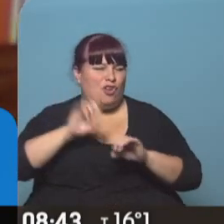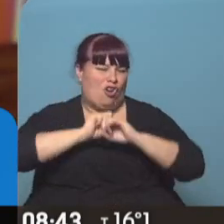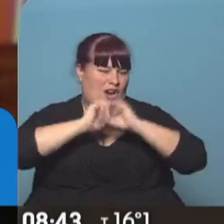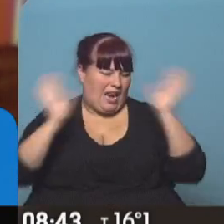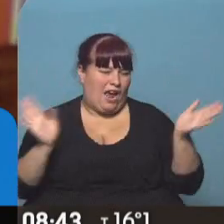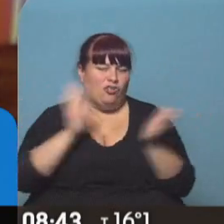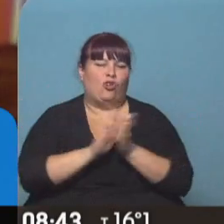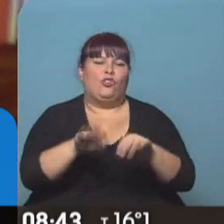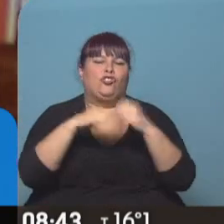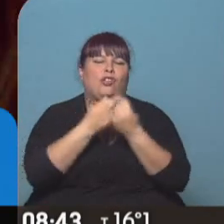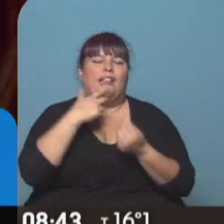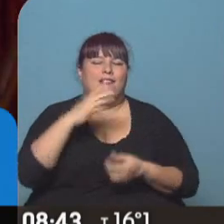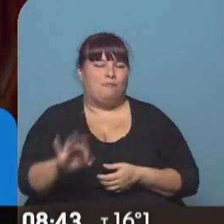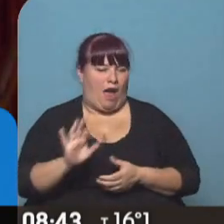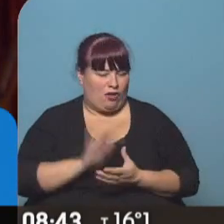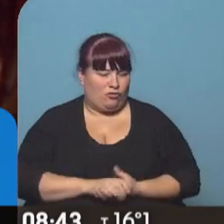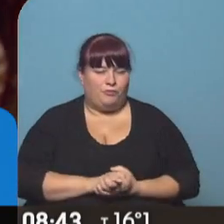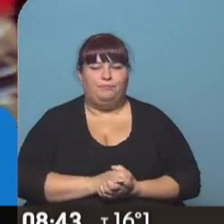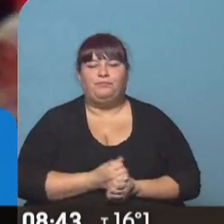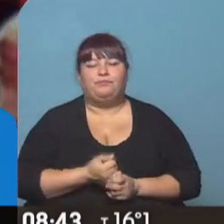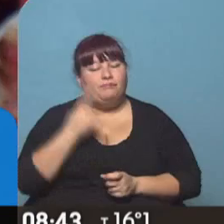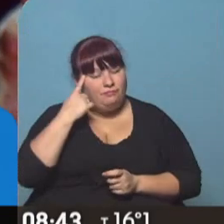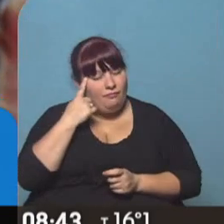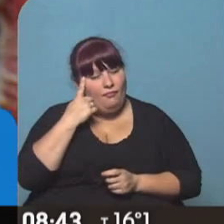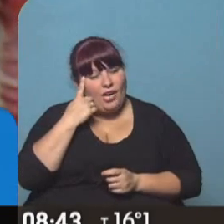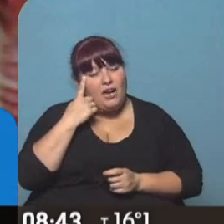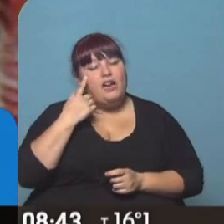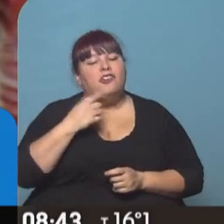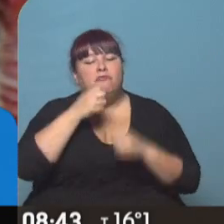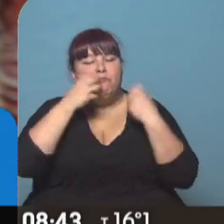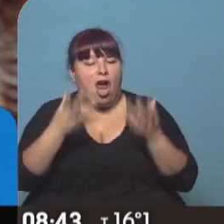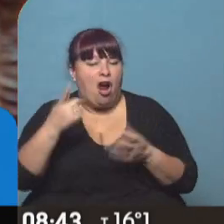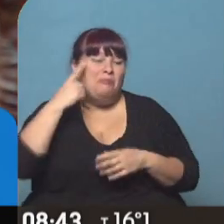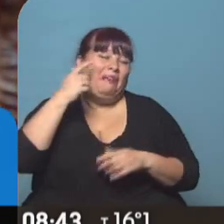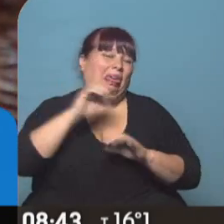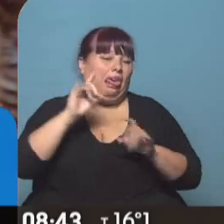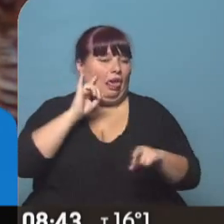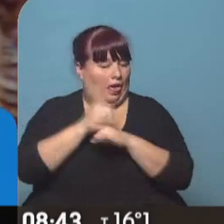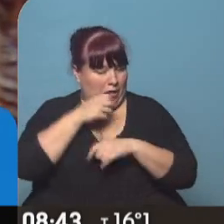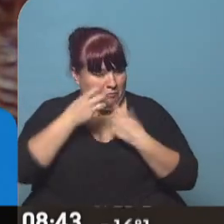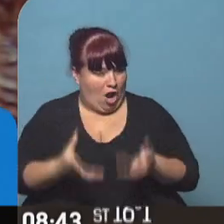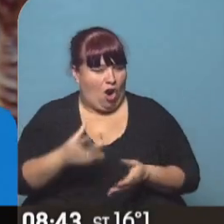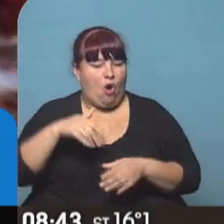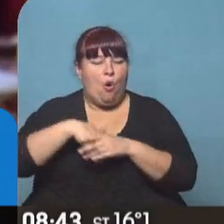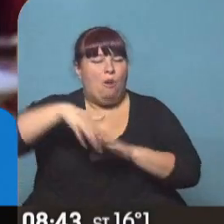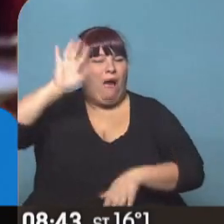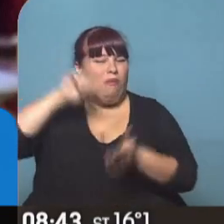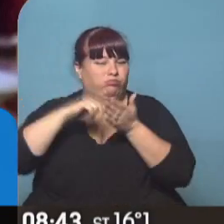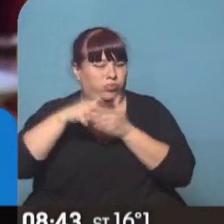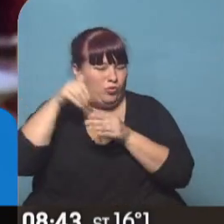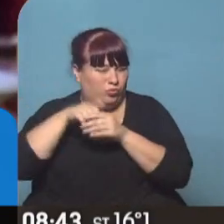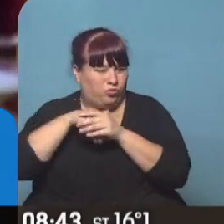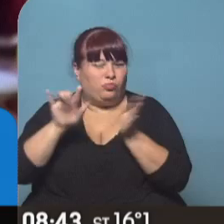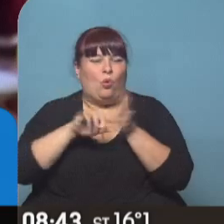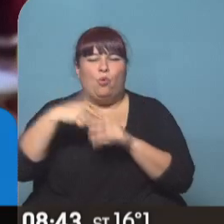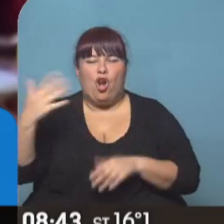del resultado de las pasó contemplando de que les fue mejor de lo que esperaban que lo fueron la fuerza más votada que ganaron en